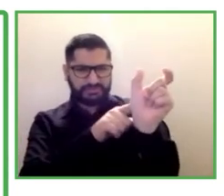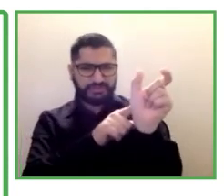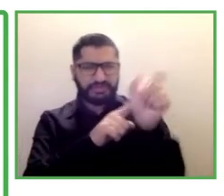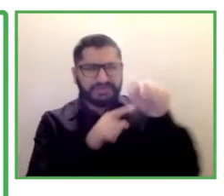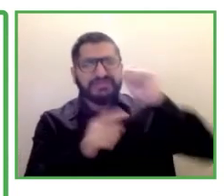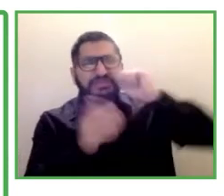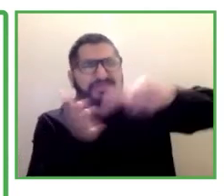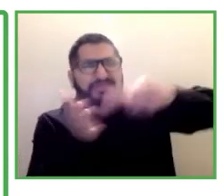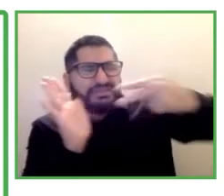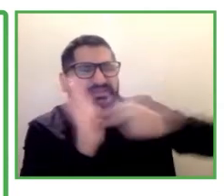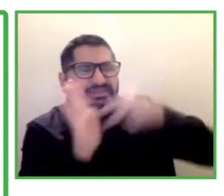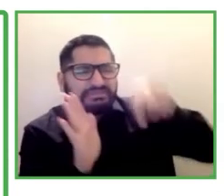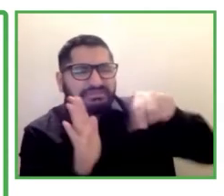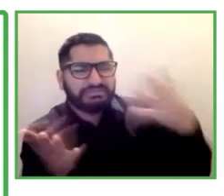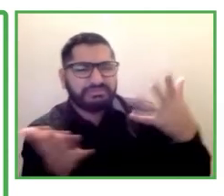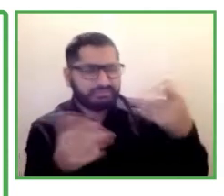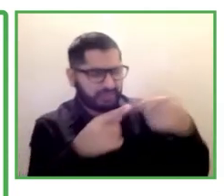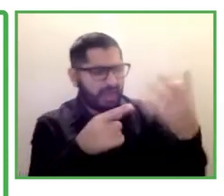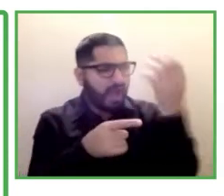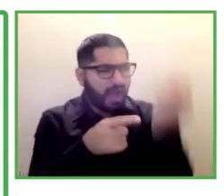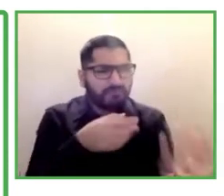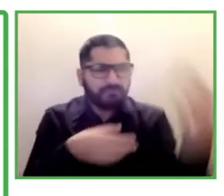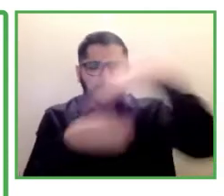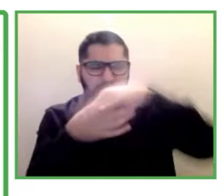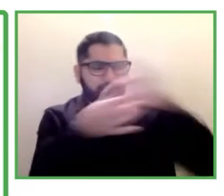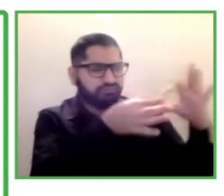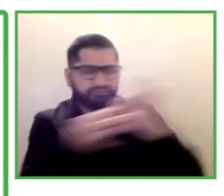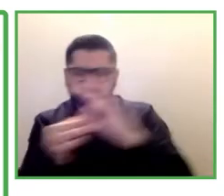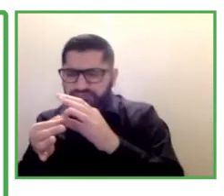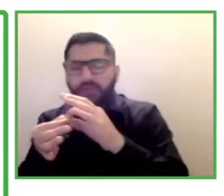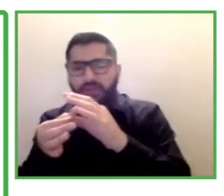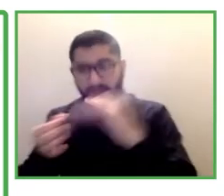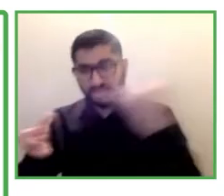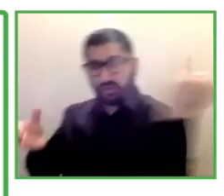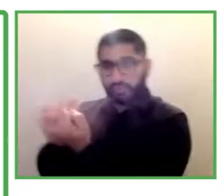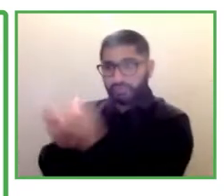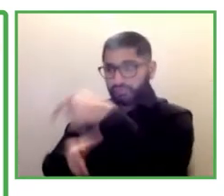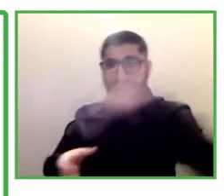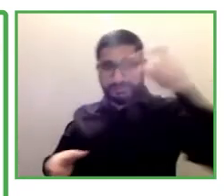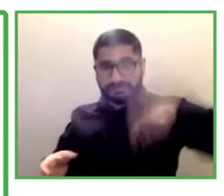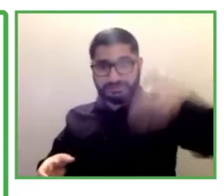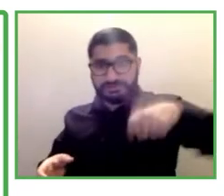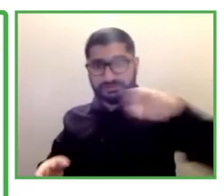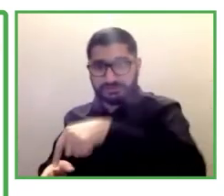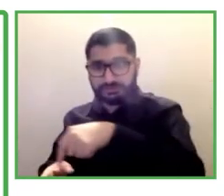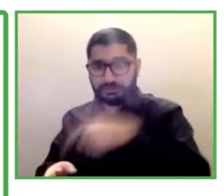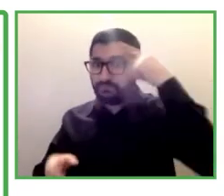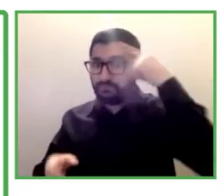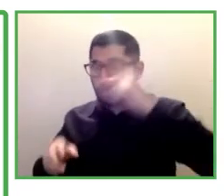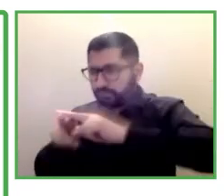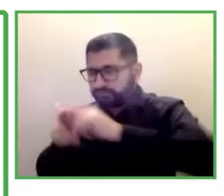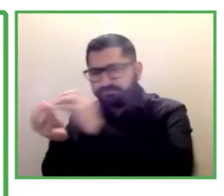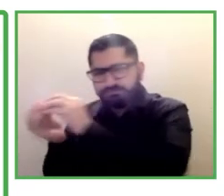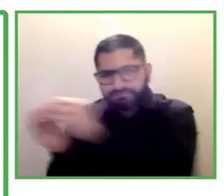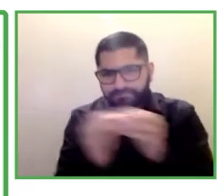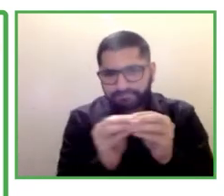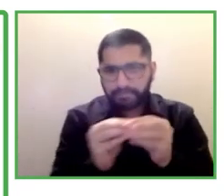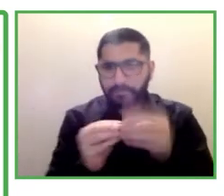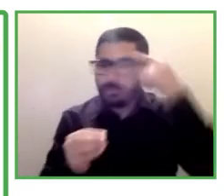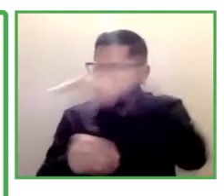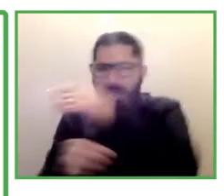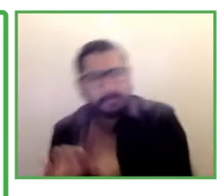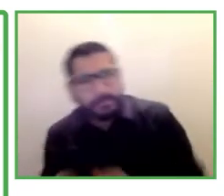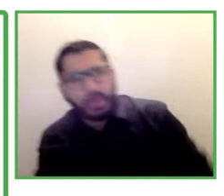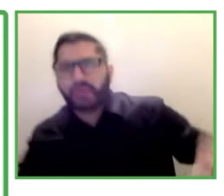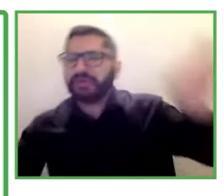las necesidades. Levantar conciencia es un factor clave para el éxito de este proceso. Lo otro que les